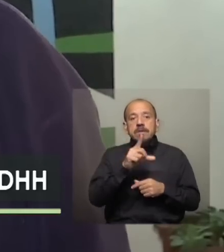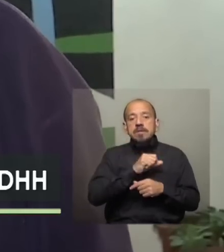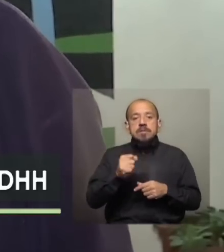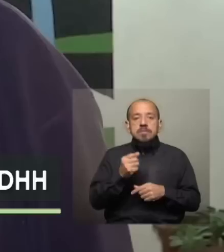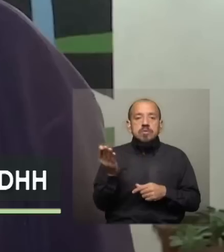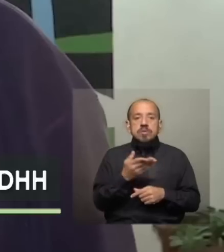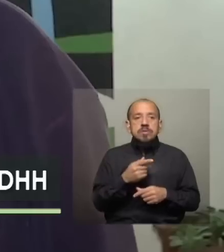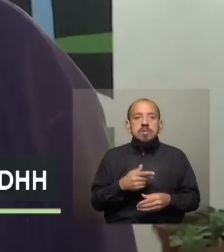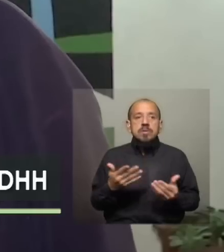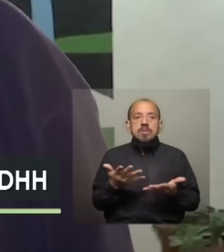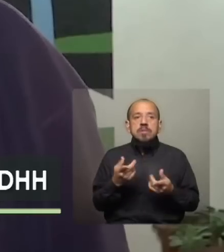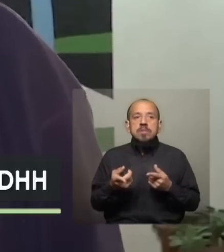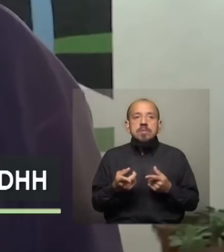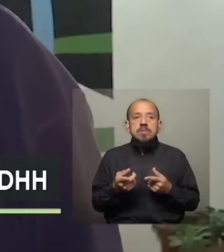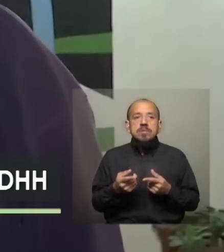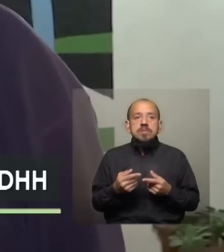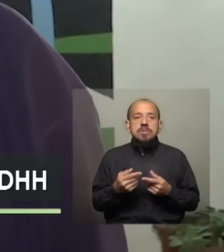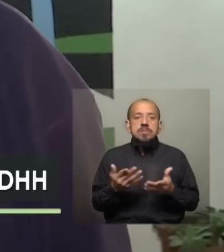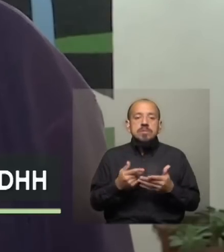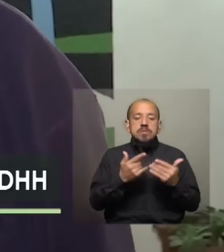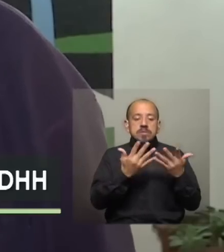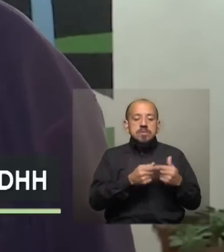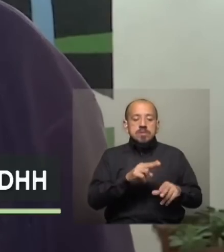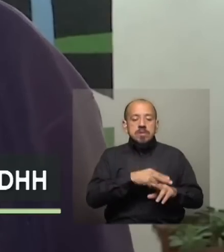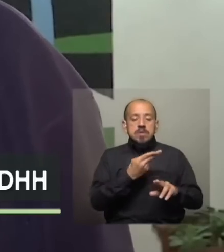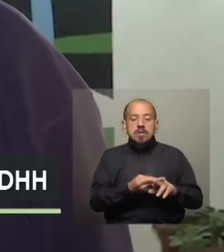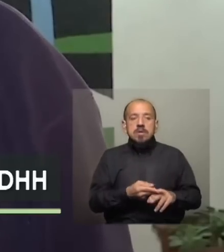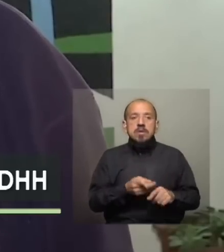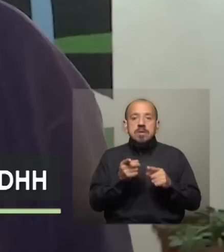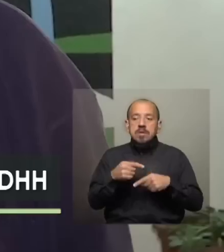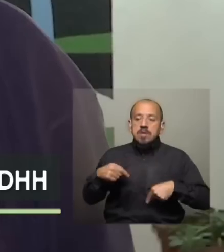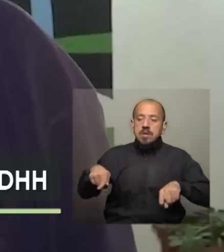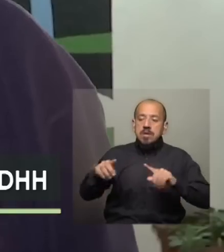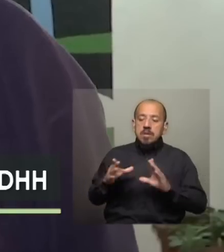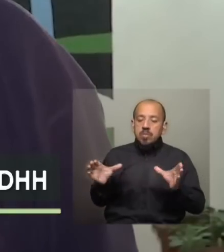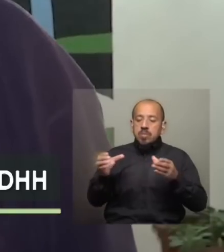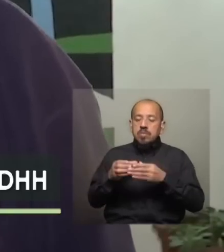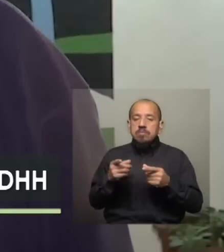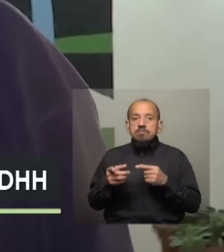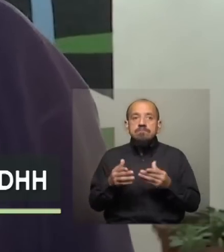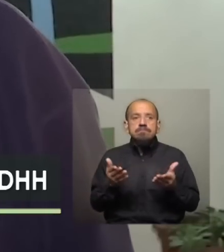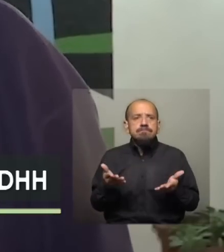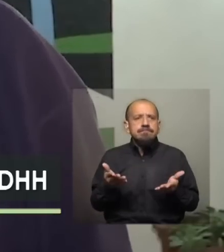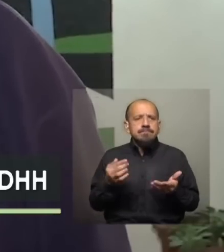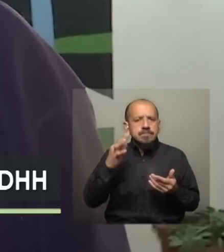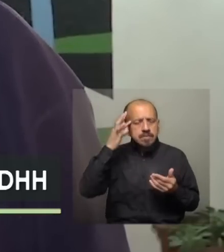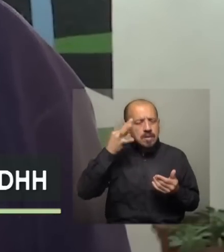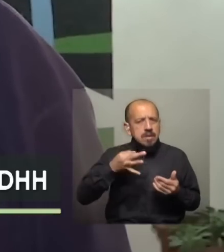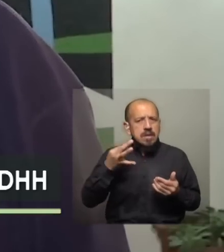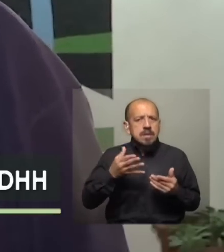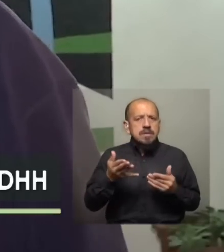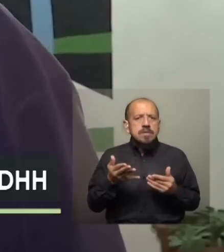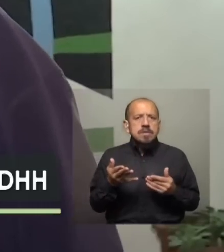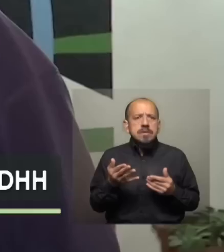y ahora que ya salió en esta reforma se perjudica a este colectivo que en realidad es un número